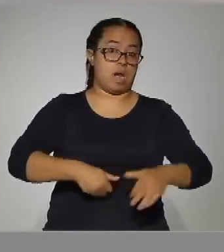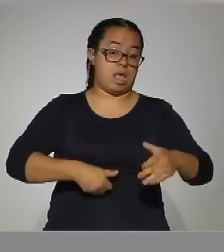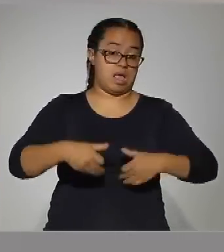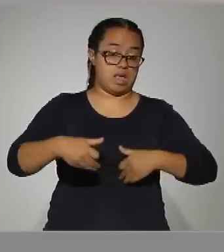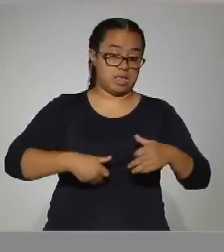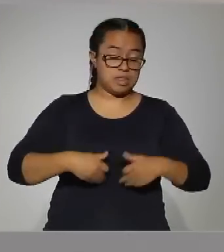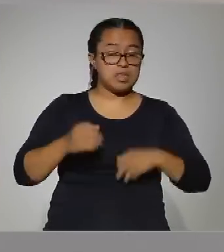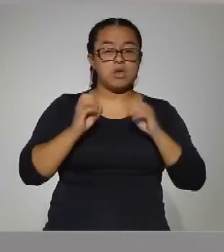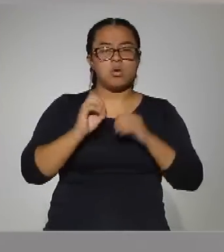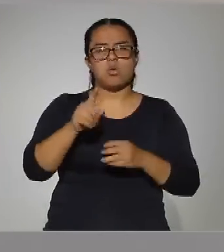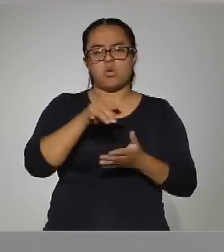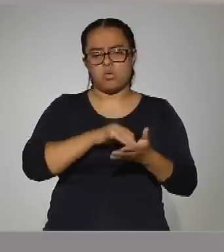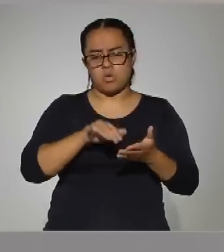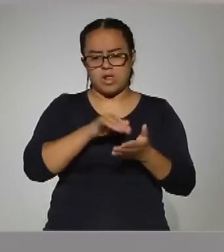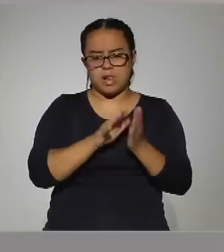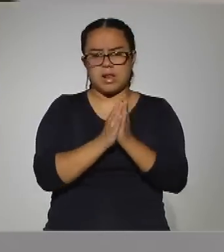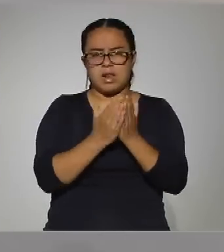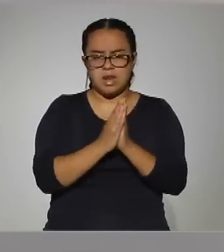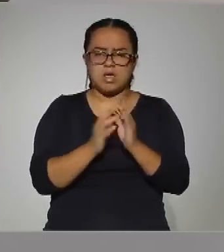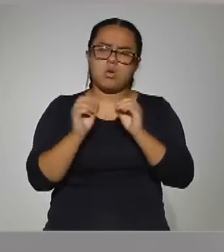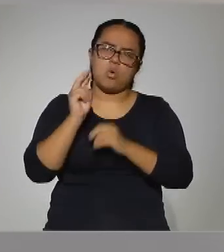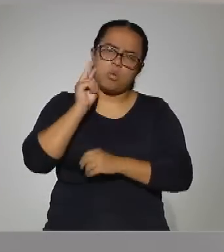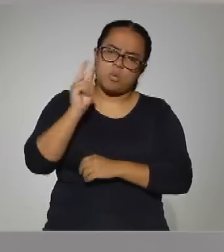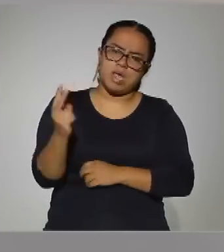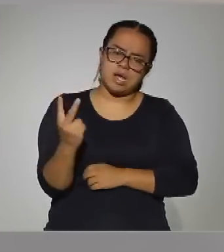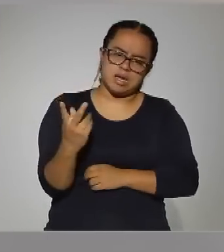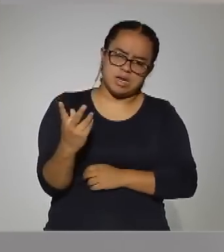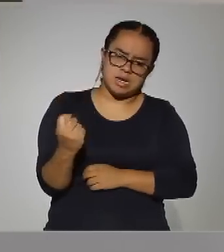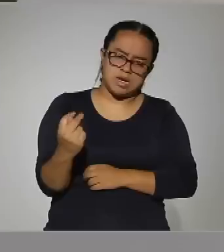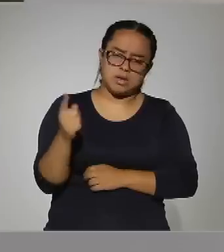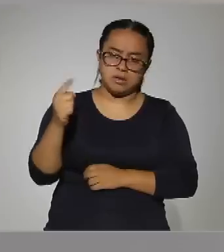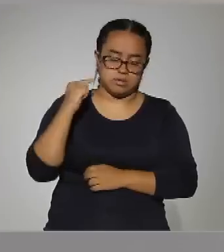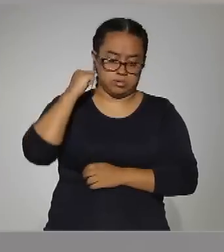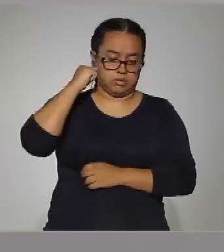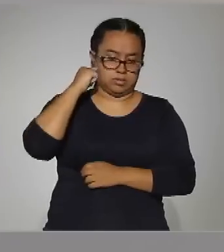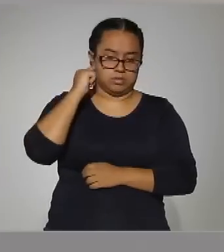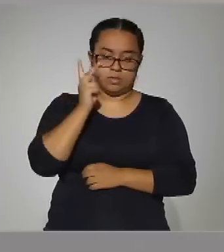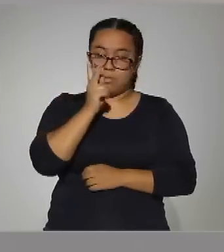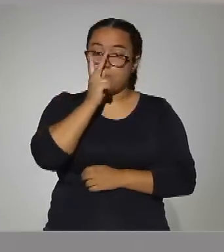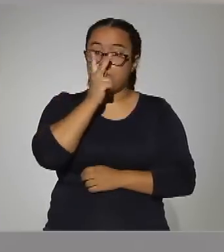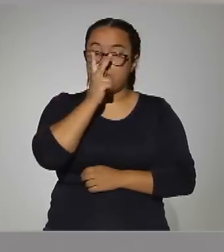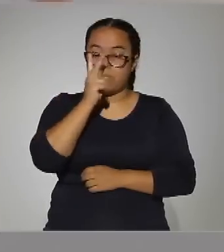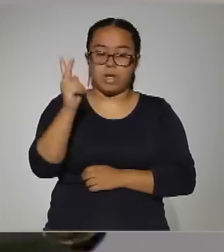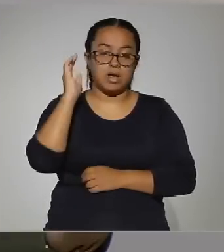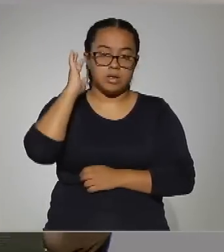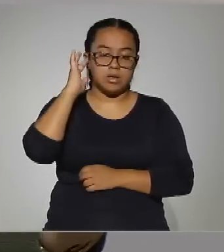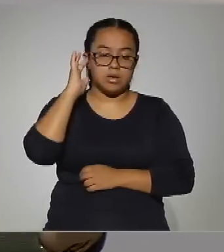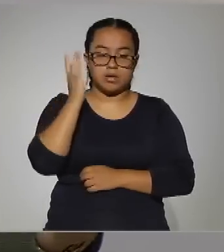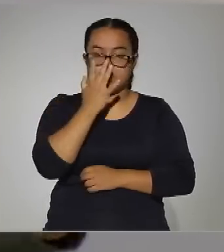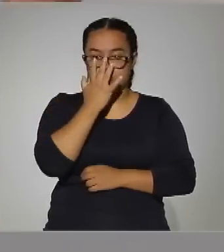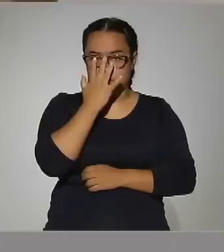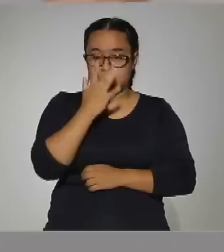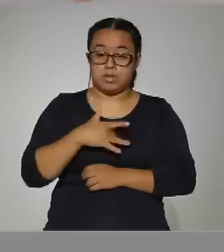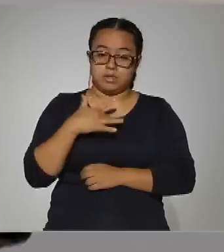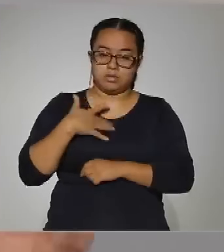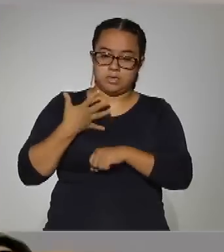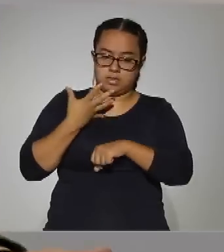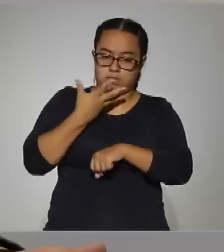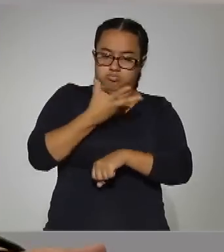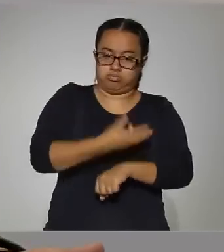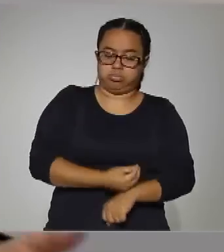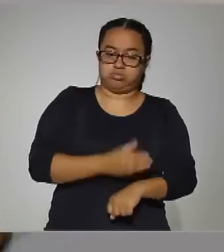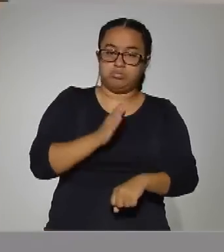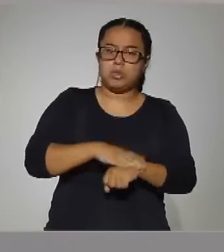estar leyendo un libro o ver un programa de televisión y escuchar una palabra que te lleva a un proceso de reparación, y lo puedes